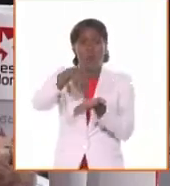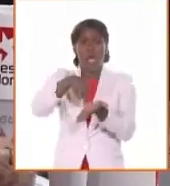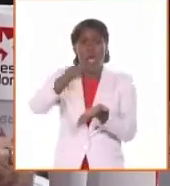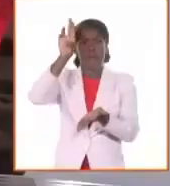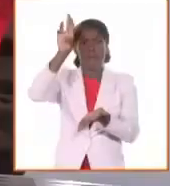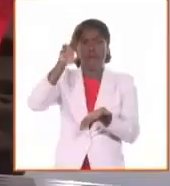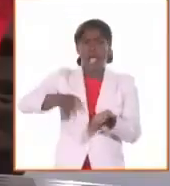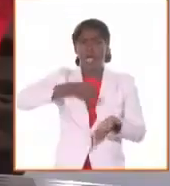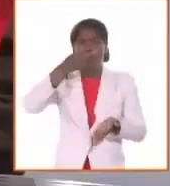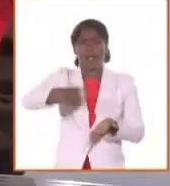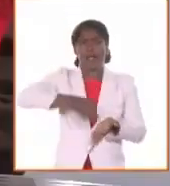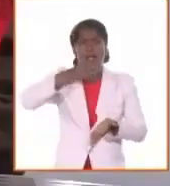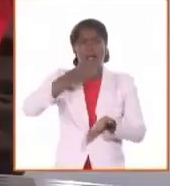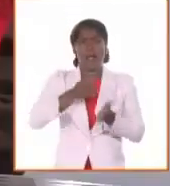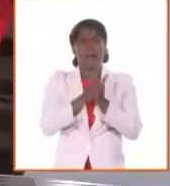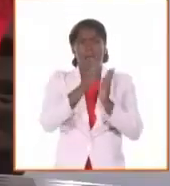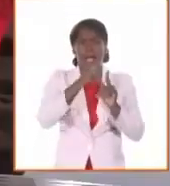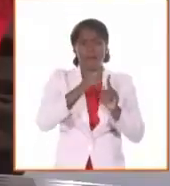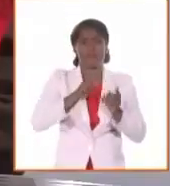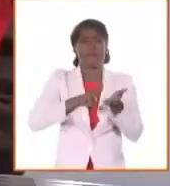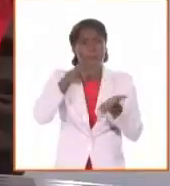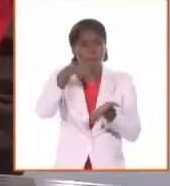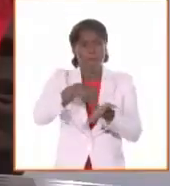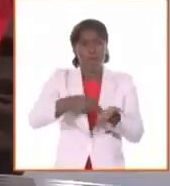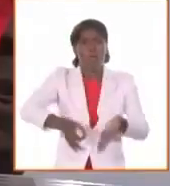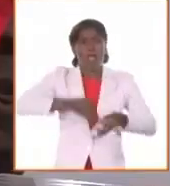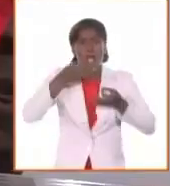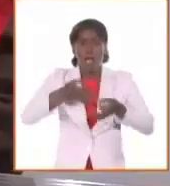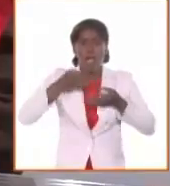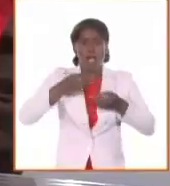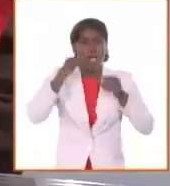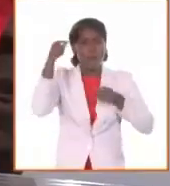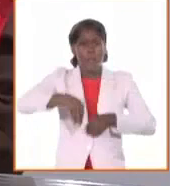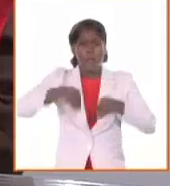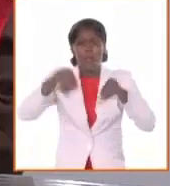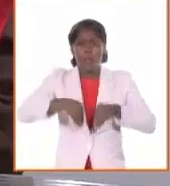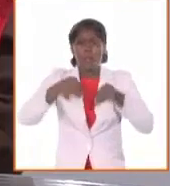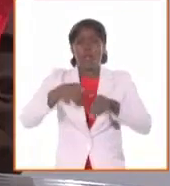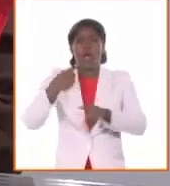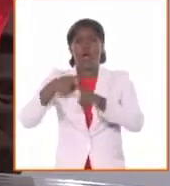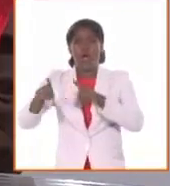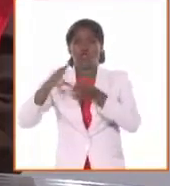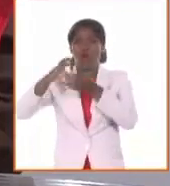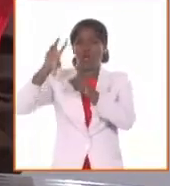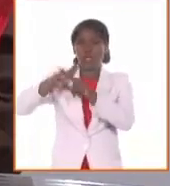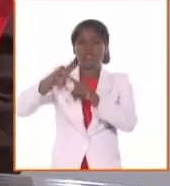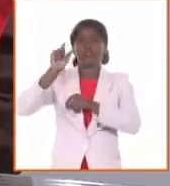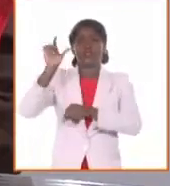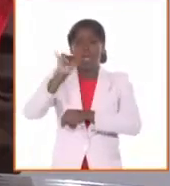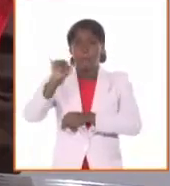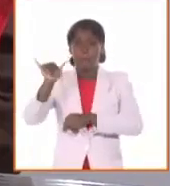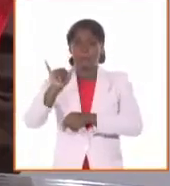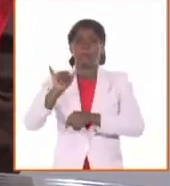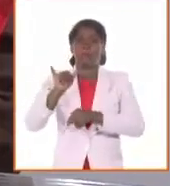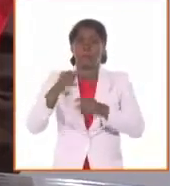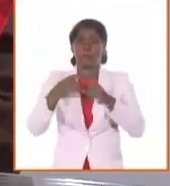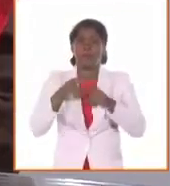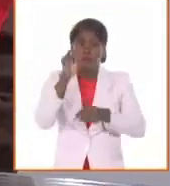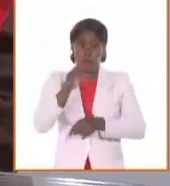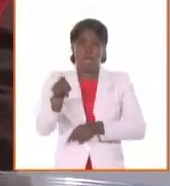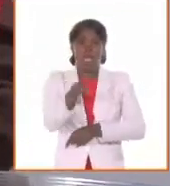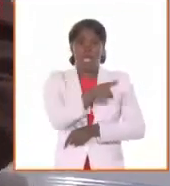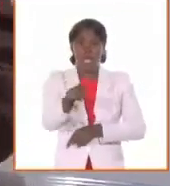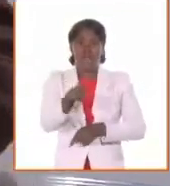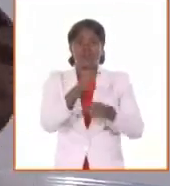claro No no es que están obligados están obligados porque bueno eso forma parte de las responsabilidad que nosotros tenemos que